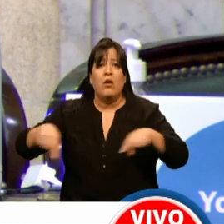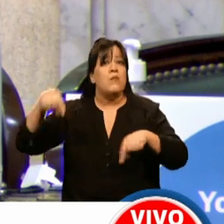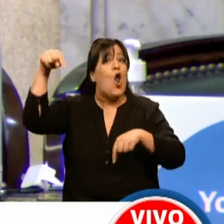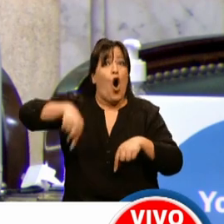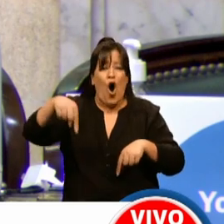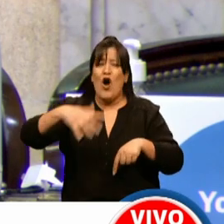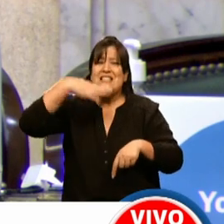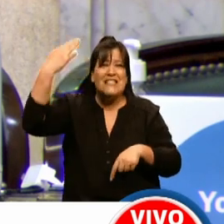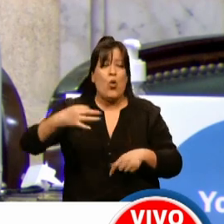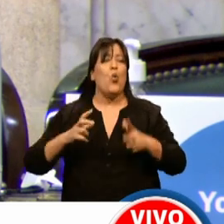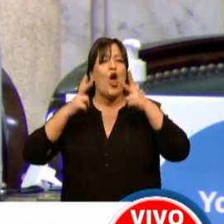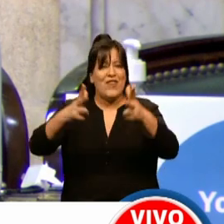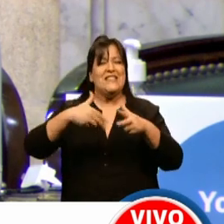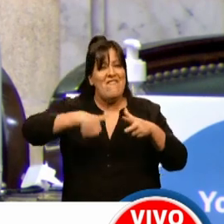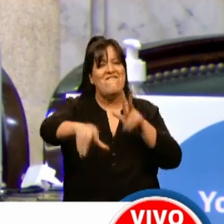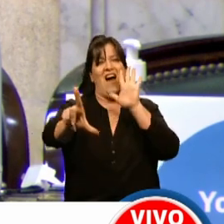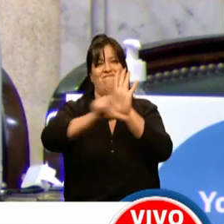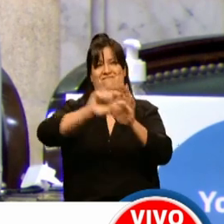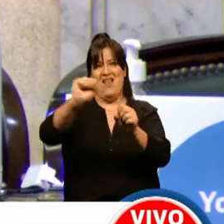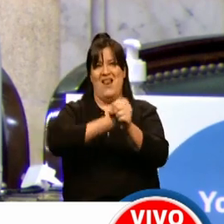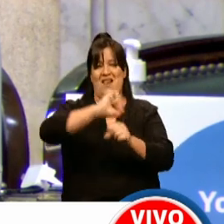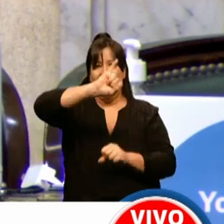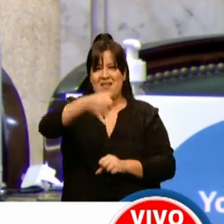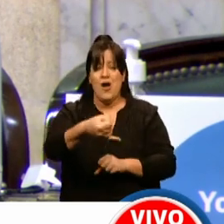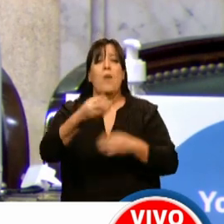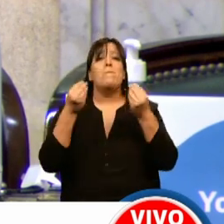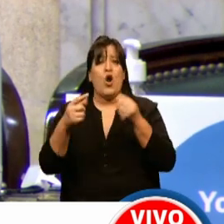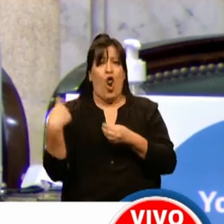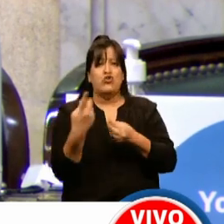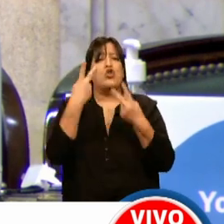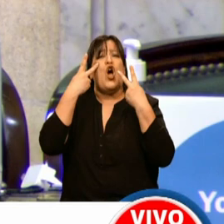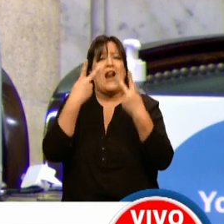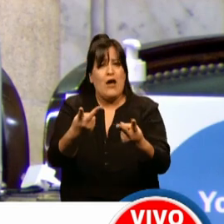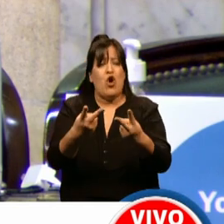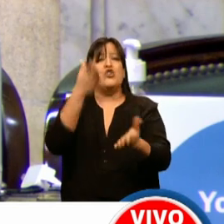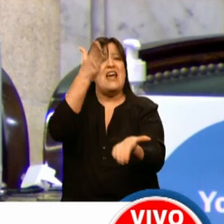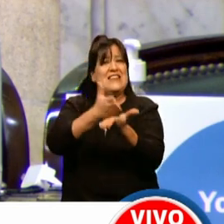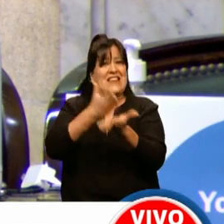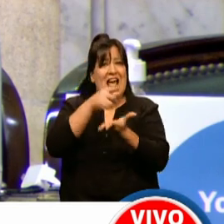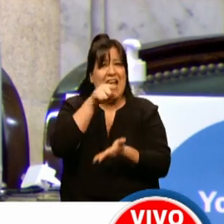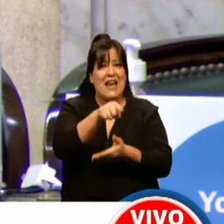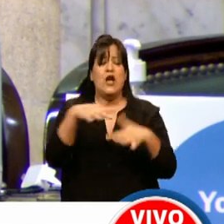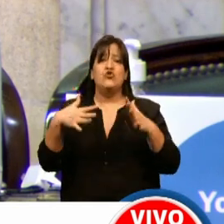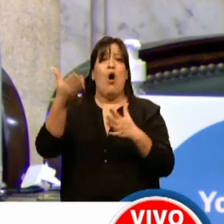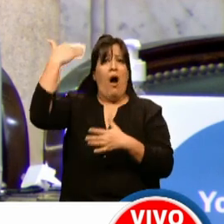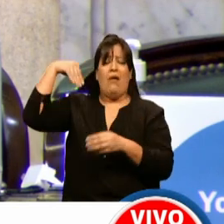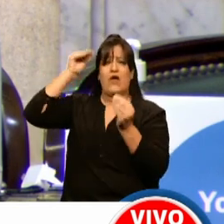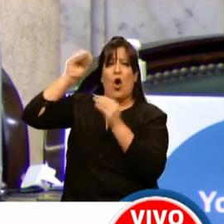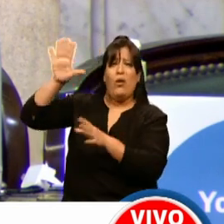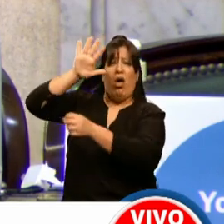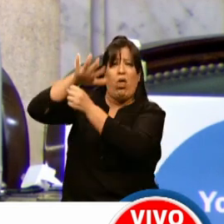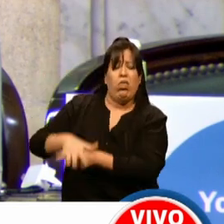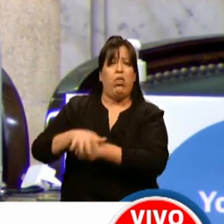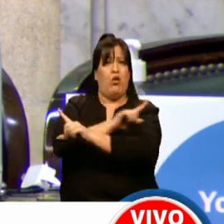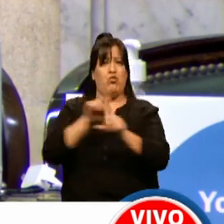que es ley y va a ser ley porque nosotros reconocemos derechos extremadamente olvidados y vulgares